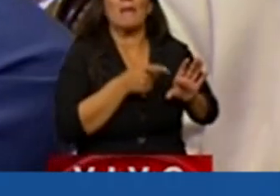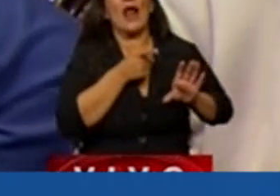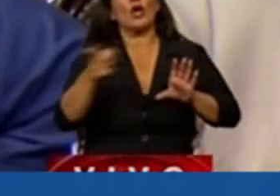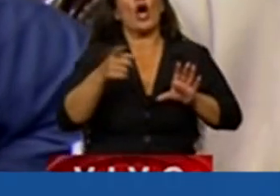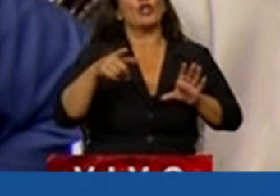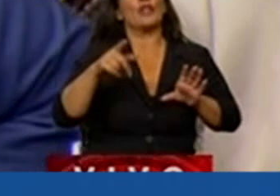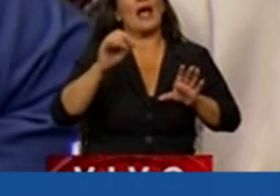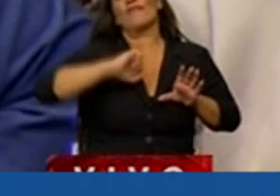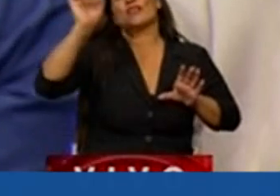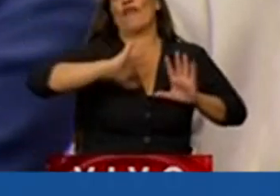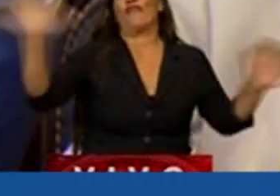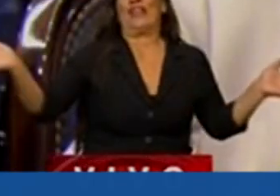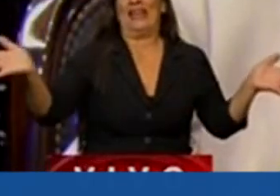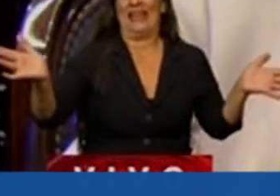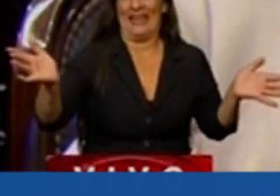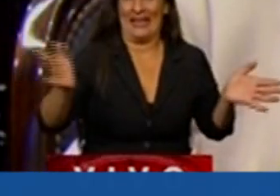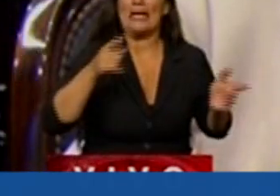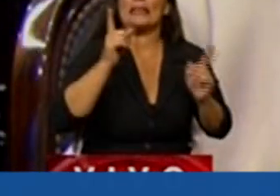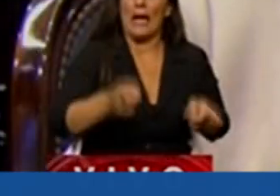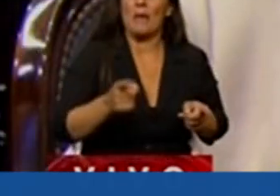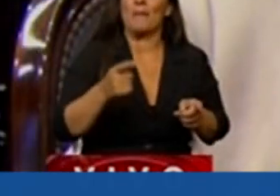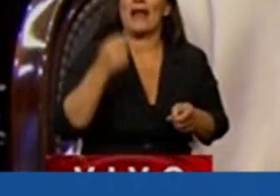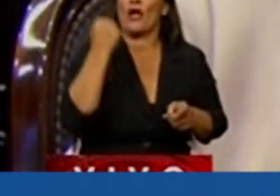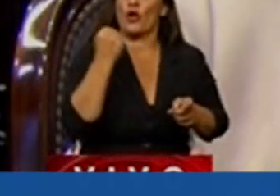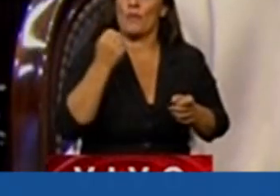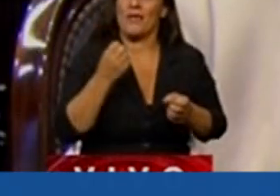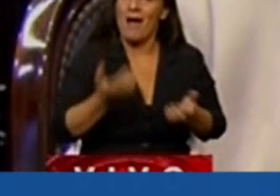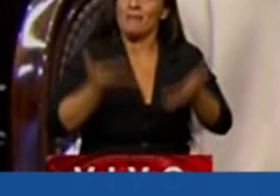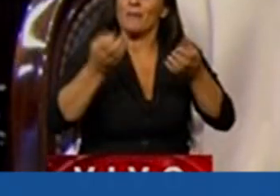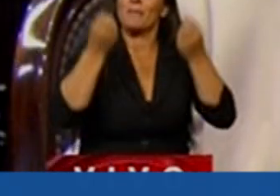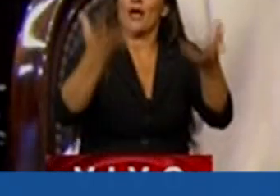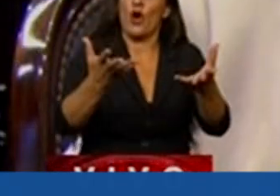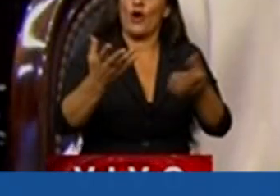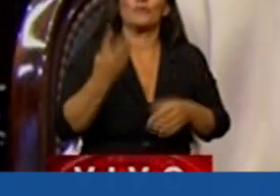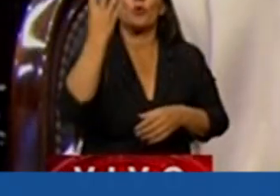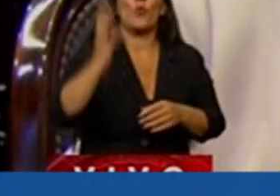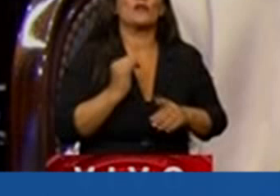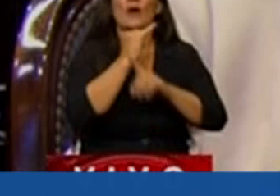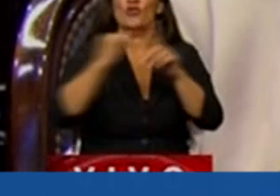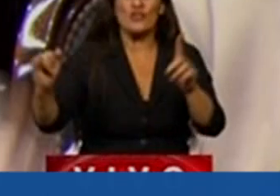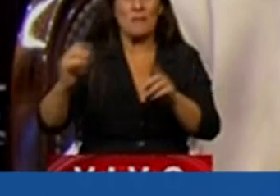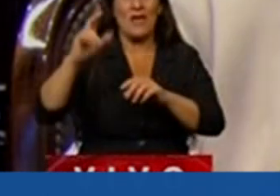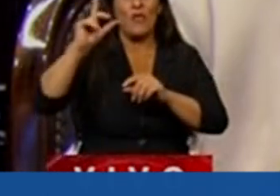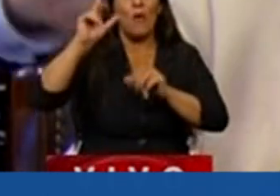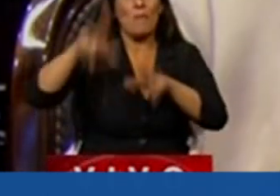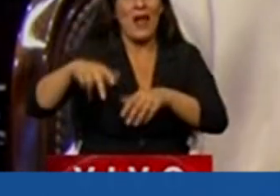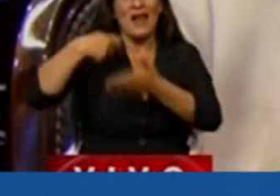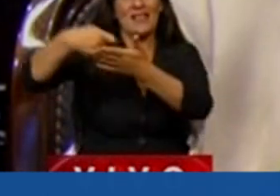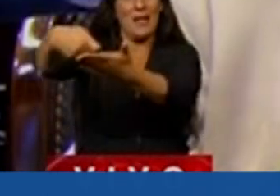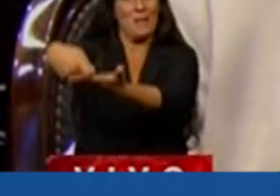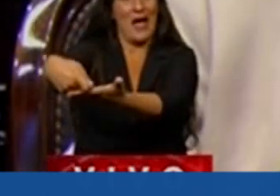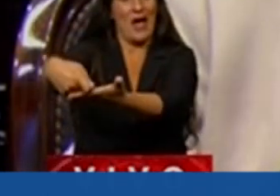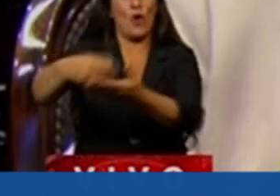inflación y para apuntalar el crecimiento económico. Y hemos conseguido 4 años y medio de plazo de gracia para que los recursos de